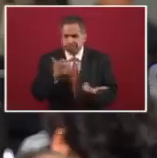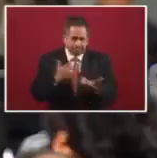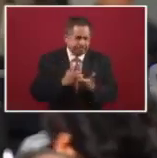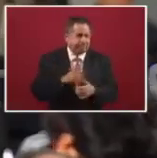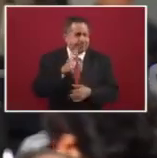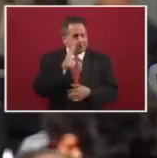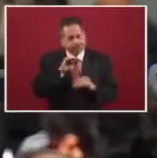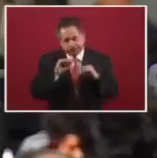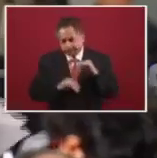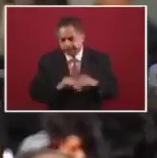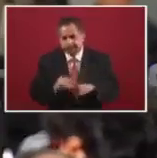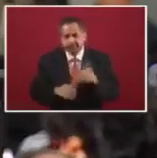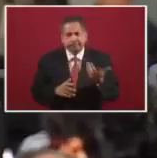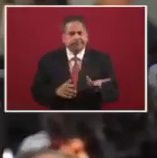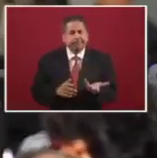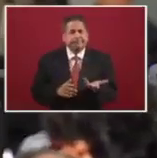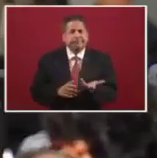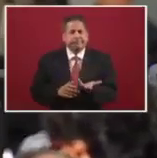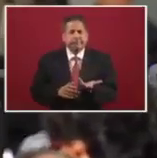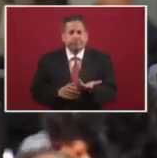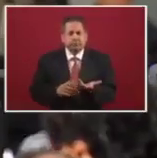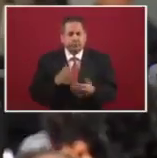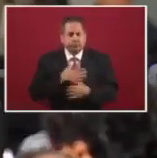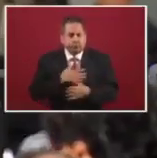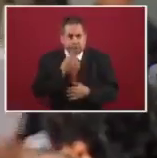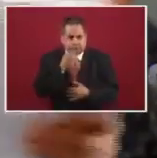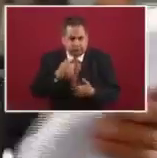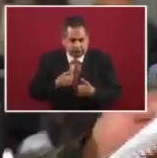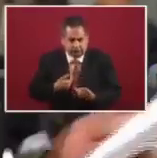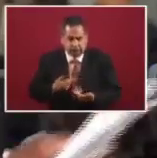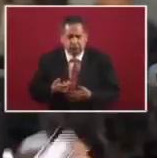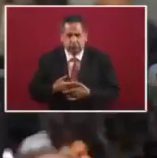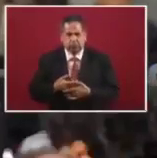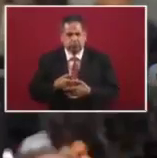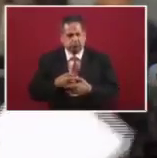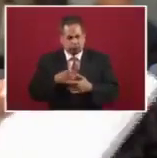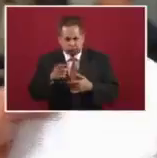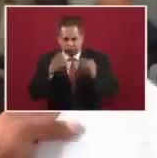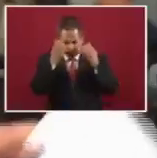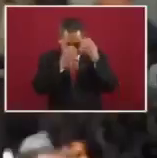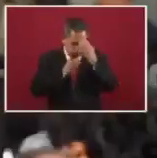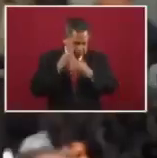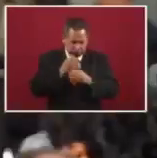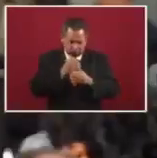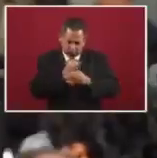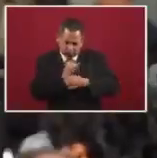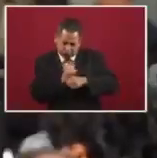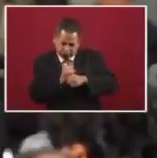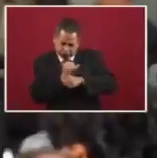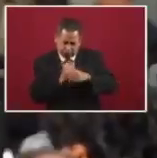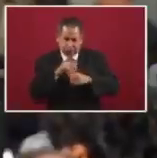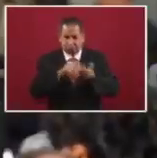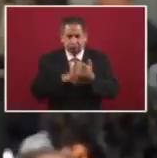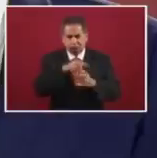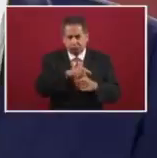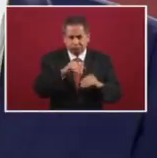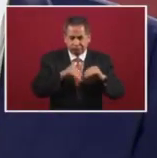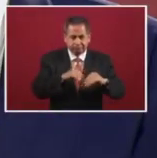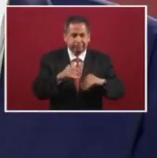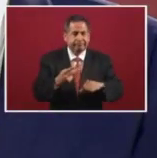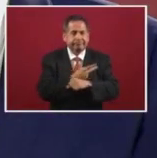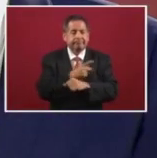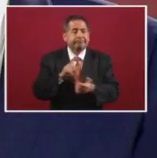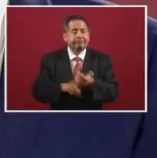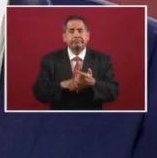mal ejecutada, y no que se lo diga yo, tienen que hacer una auditoría de análisis sobre esa obra, porque